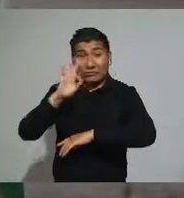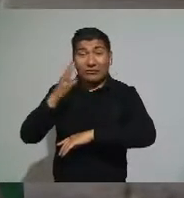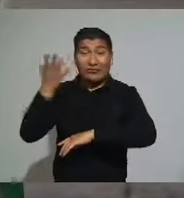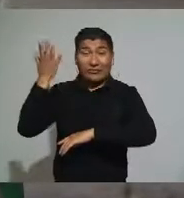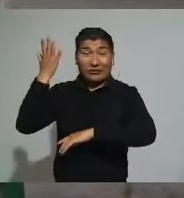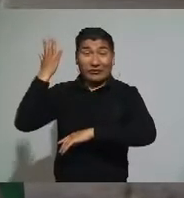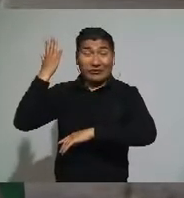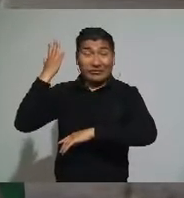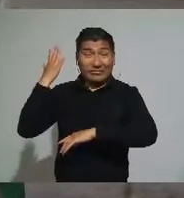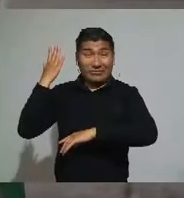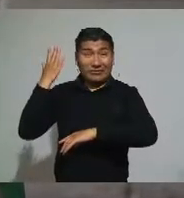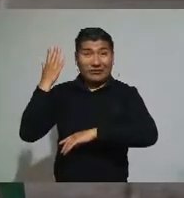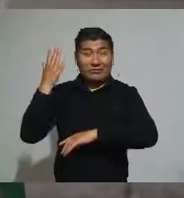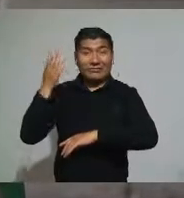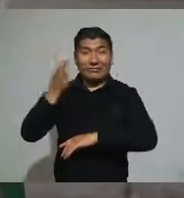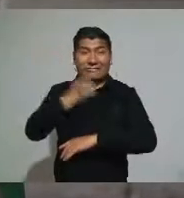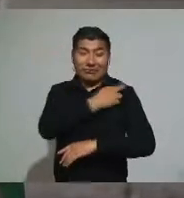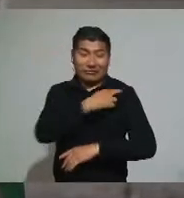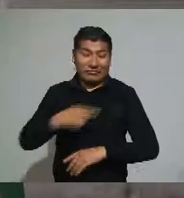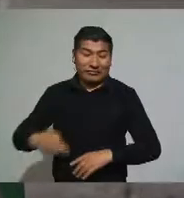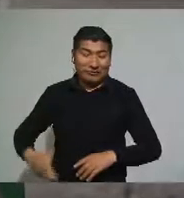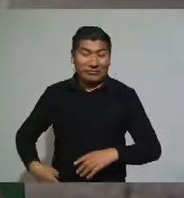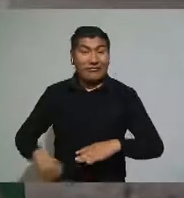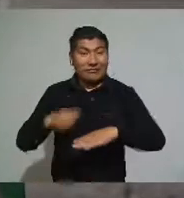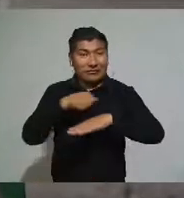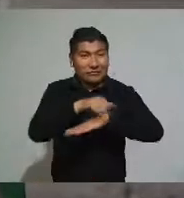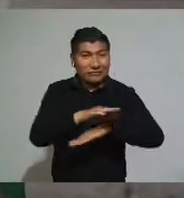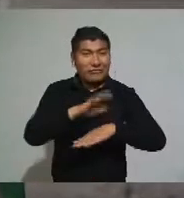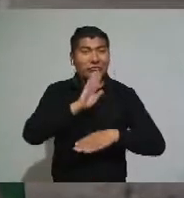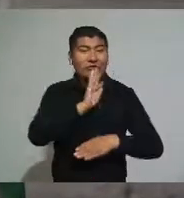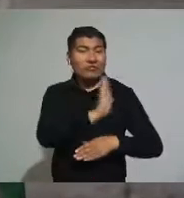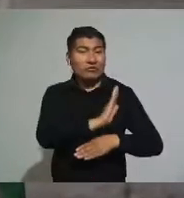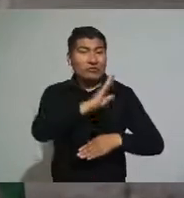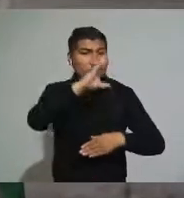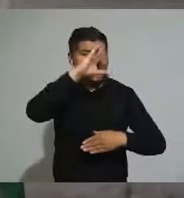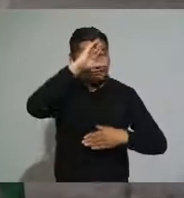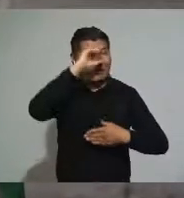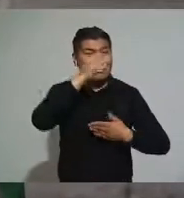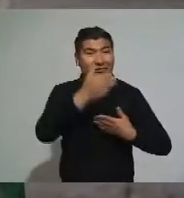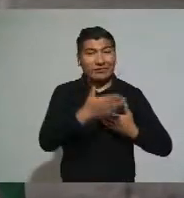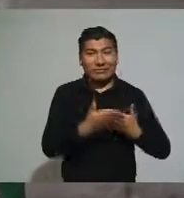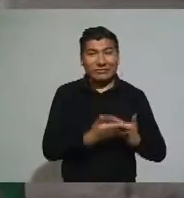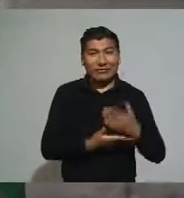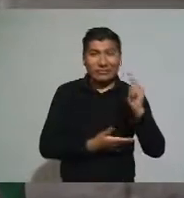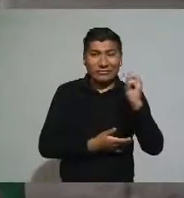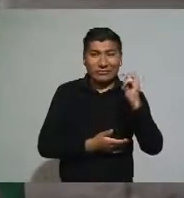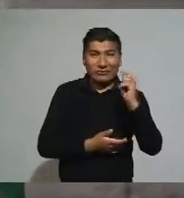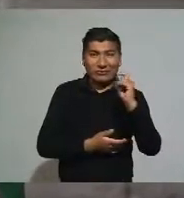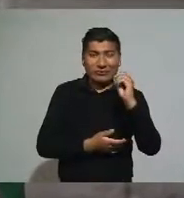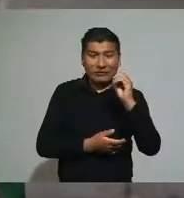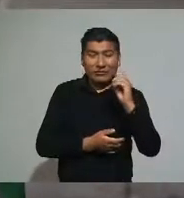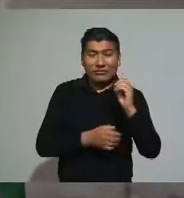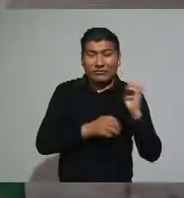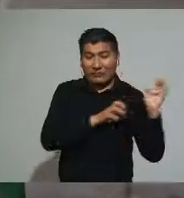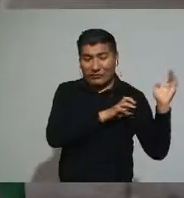el emperador Vespasiano envió a su hijo Tito, que invade y destruye